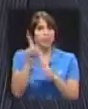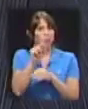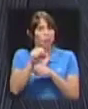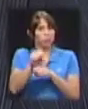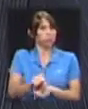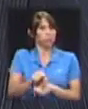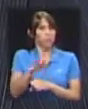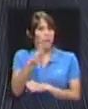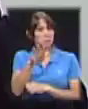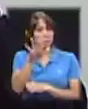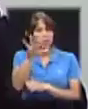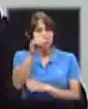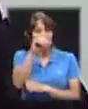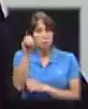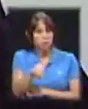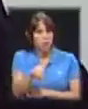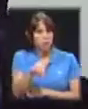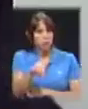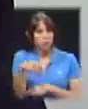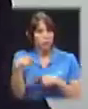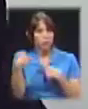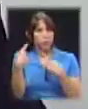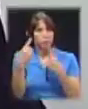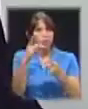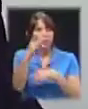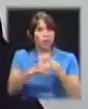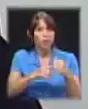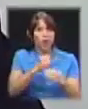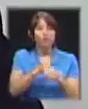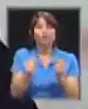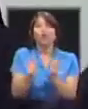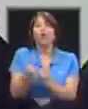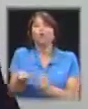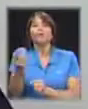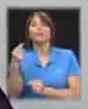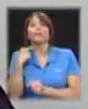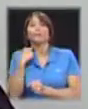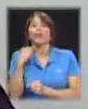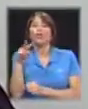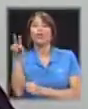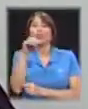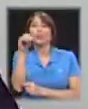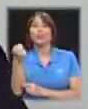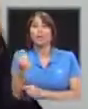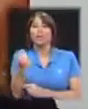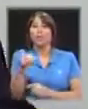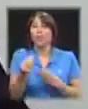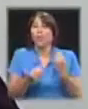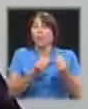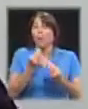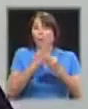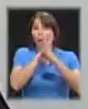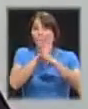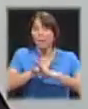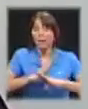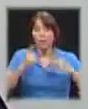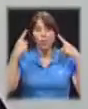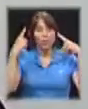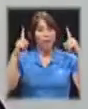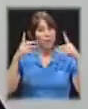por cerca de 8 años, con una inflación de 2%, y cómo la paz lograba milagros.